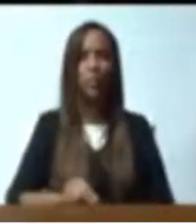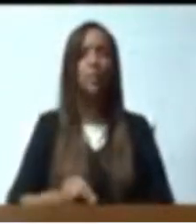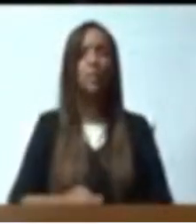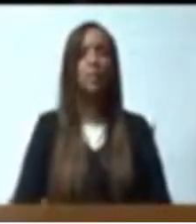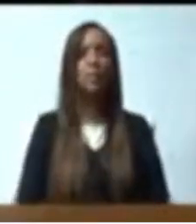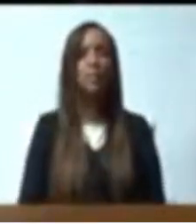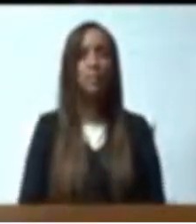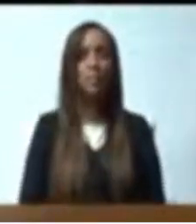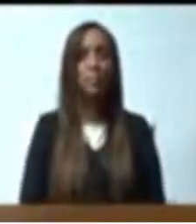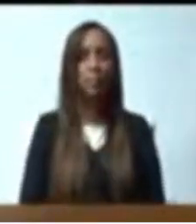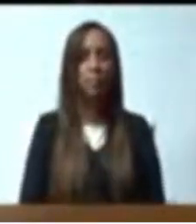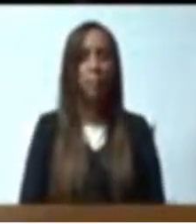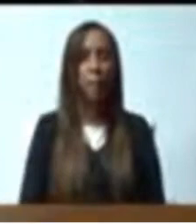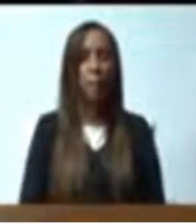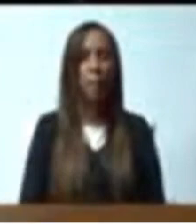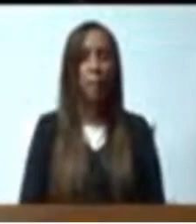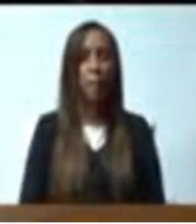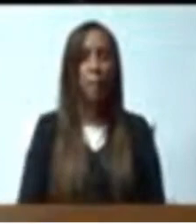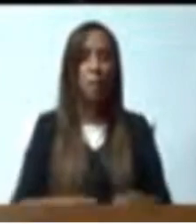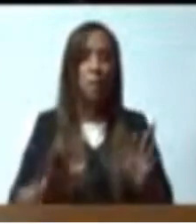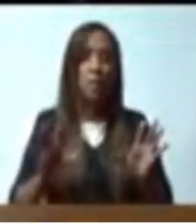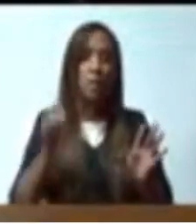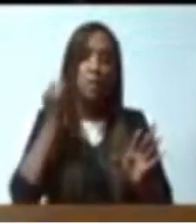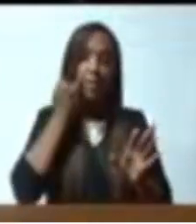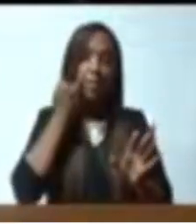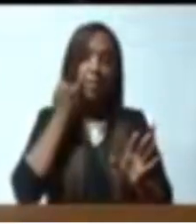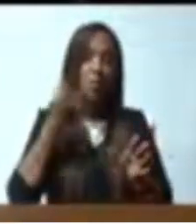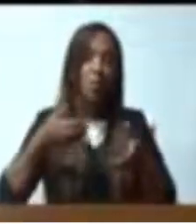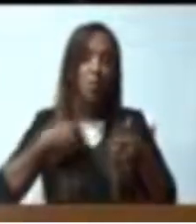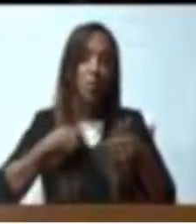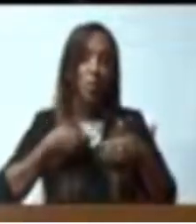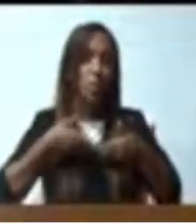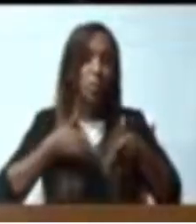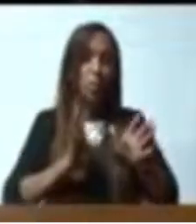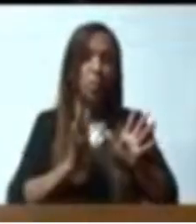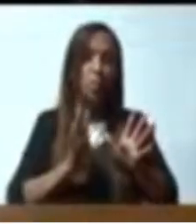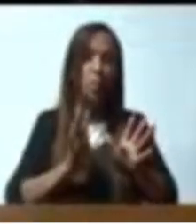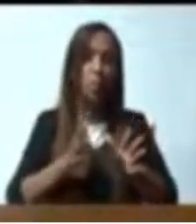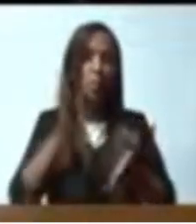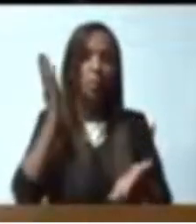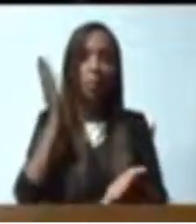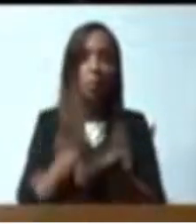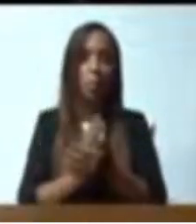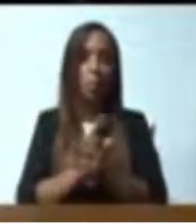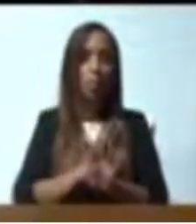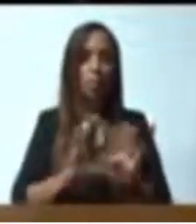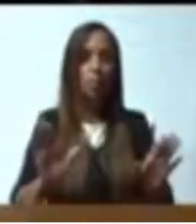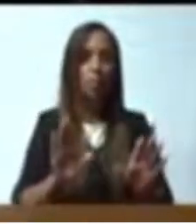con mi turno, pues lo dejo hasta ahí. Muchas gracias. Gracias. Gracias.